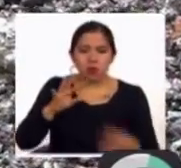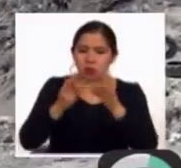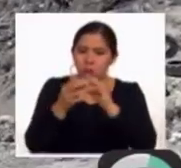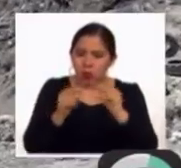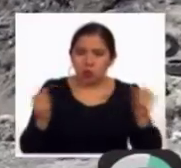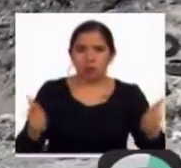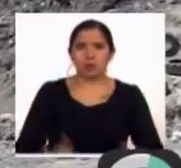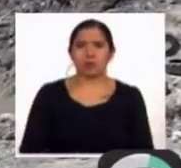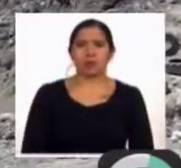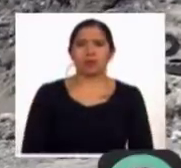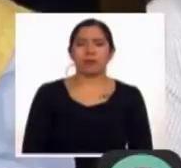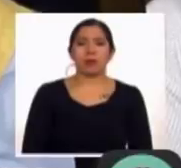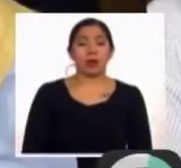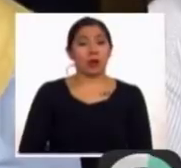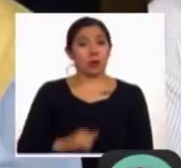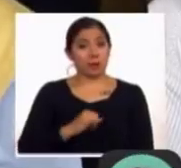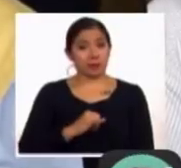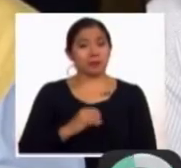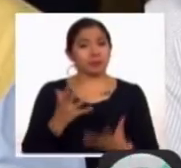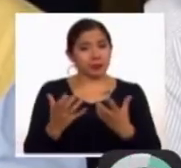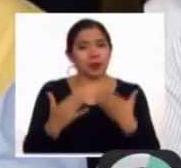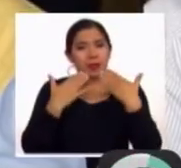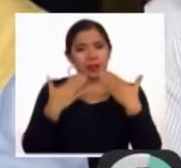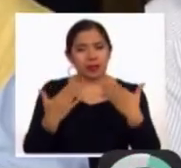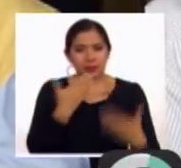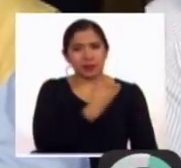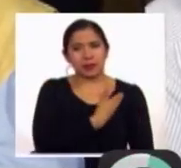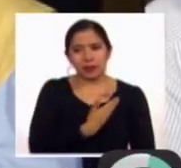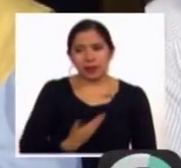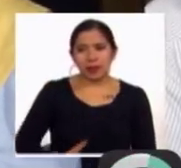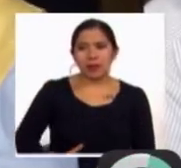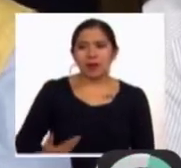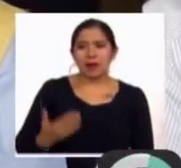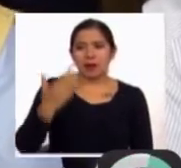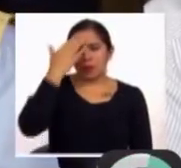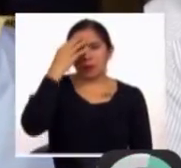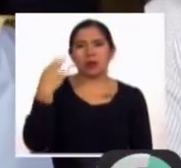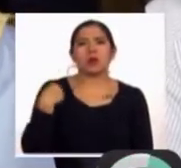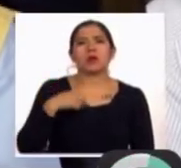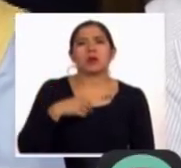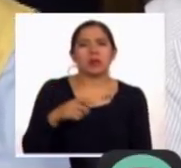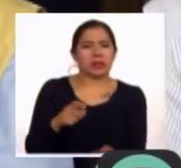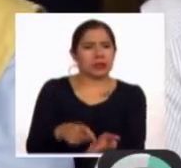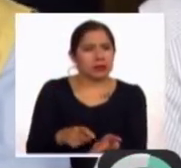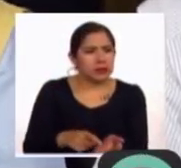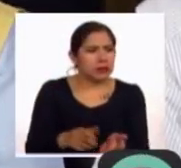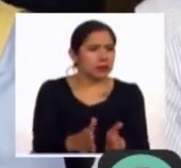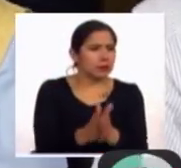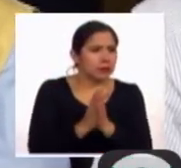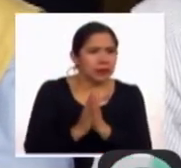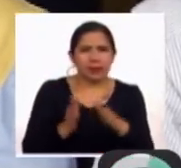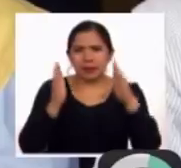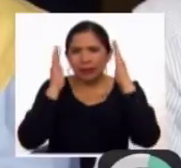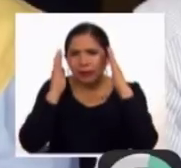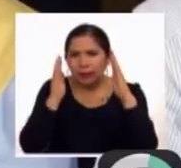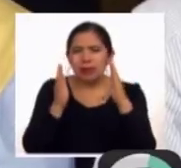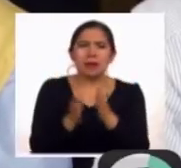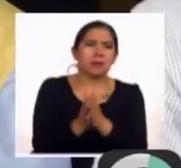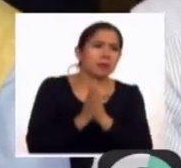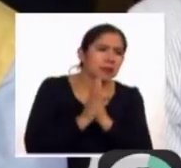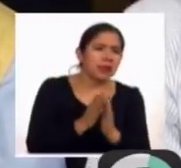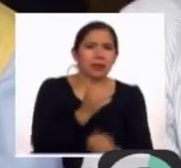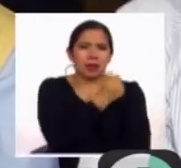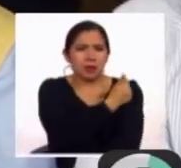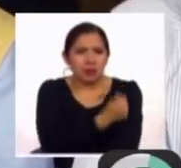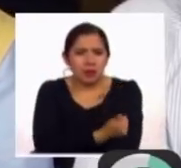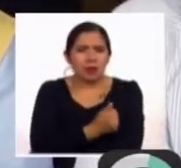Quiero agradecerle al presidente porque habíamos estado demandando la atención, la intervención de las